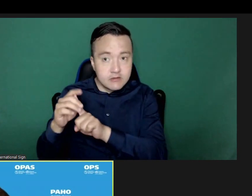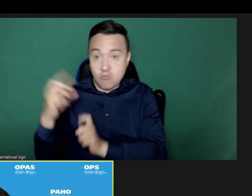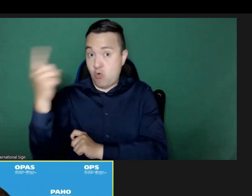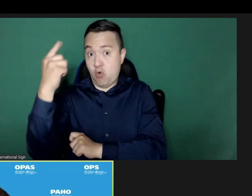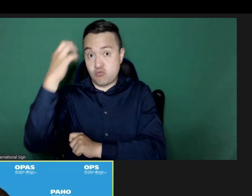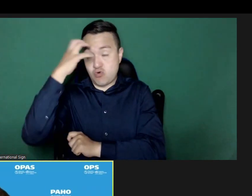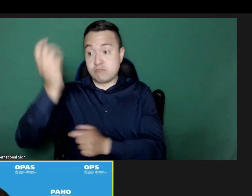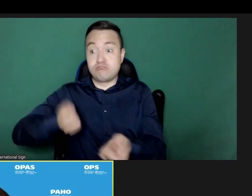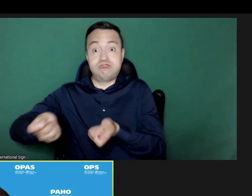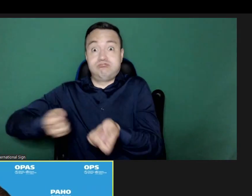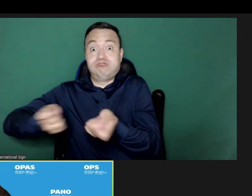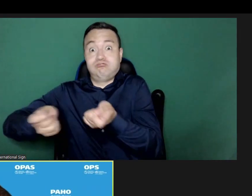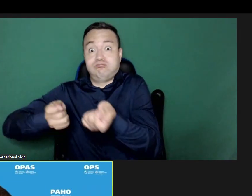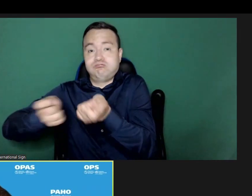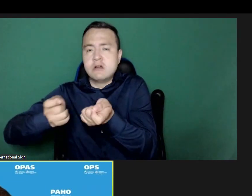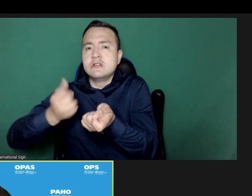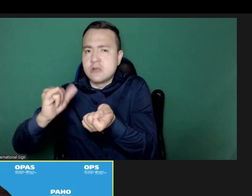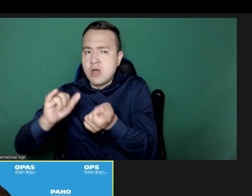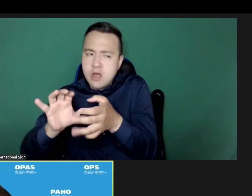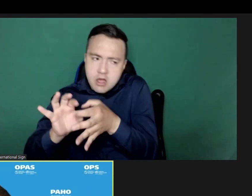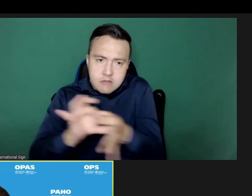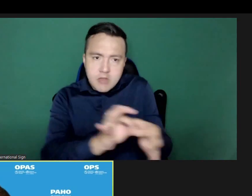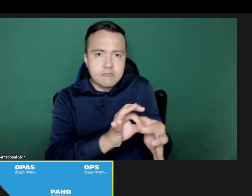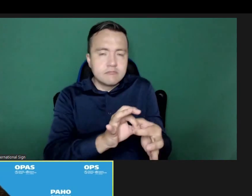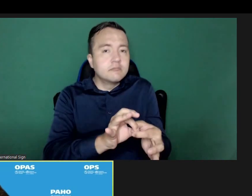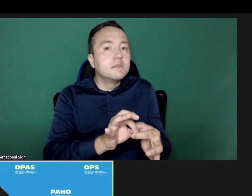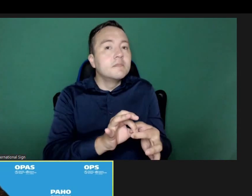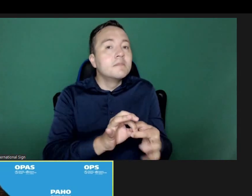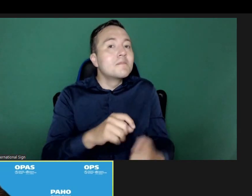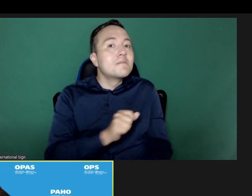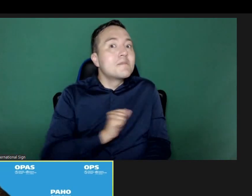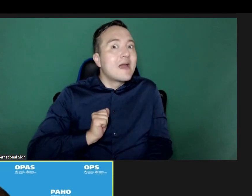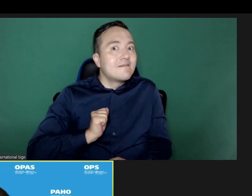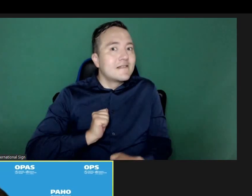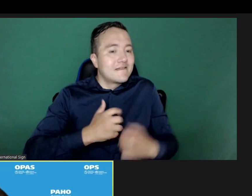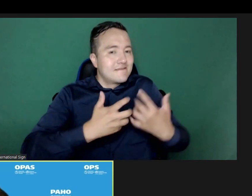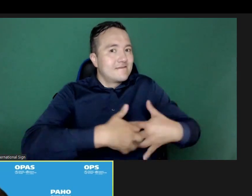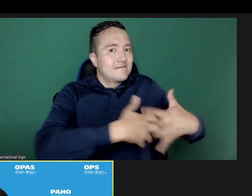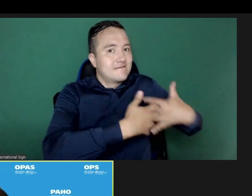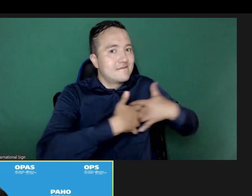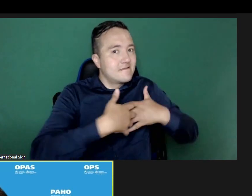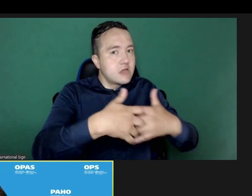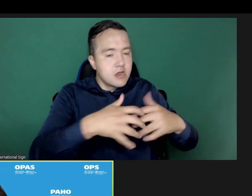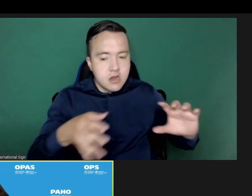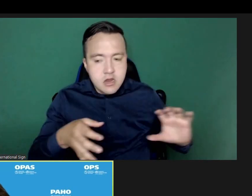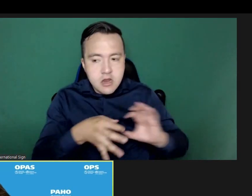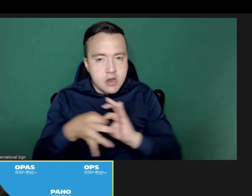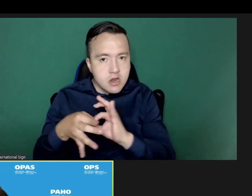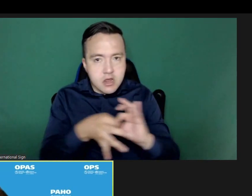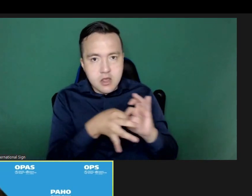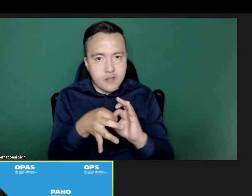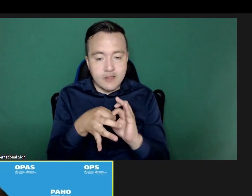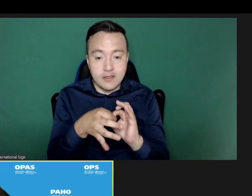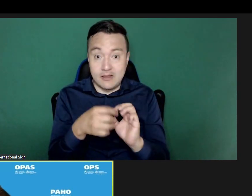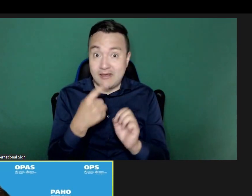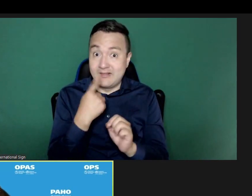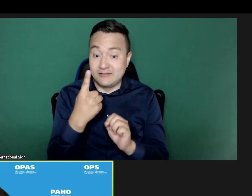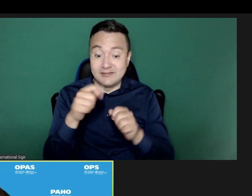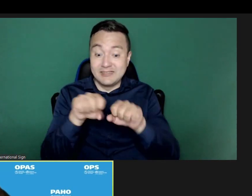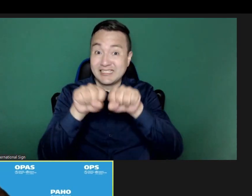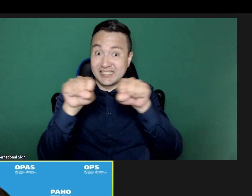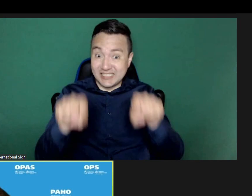éxito y la respuesta colectiva también. Y creo que es así como debe ser. Cuando hablamos del sistema sanitario, incluye todas las entidades y